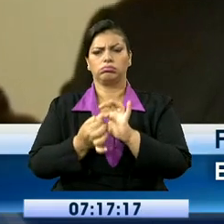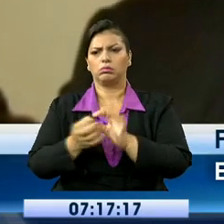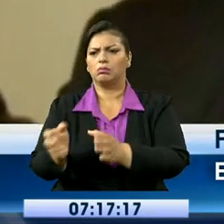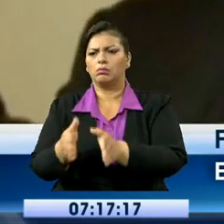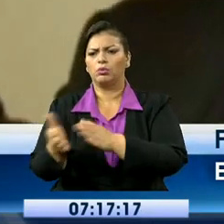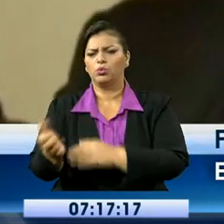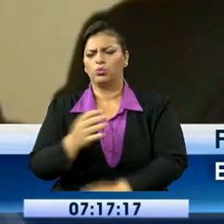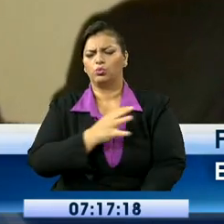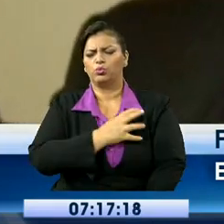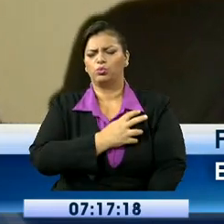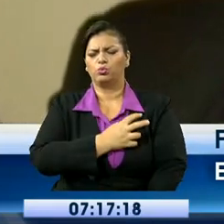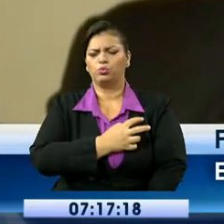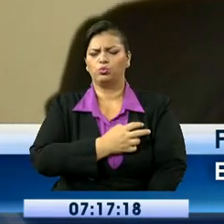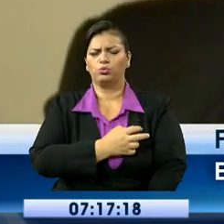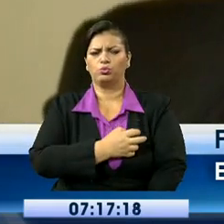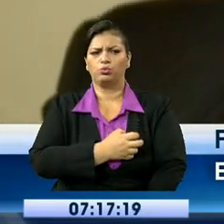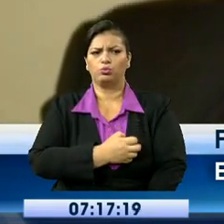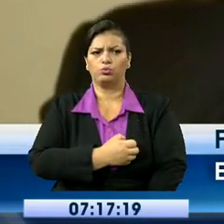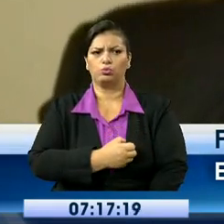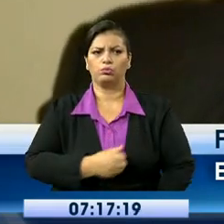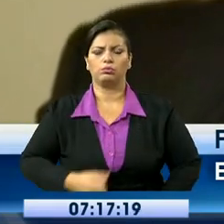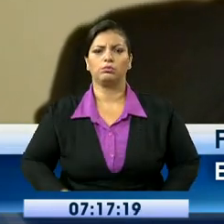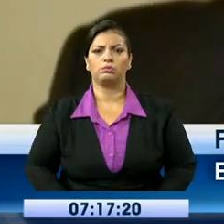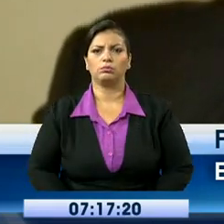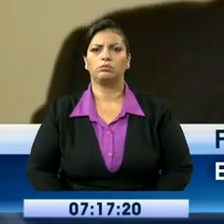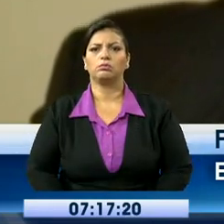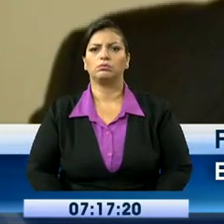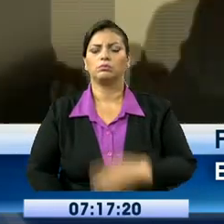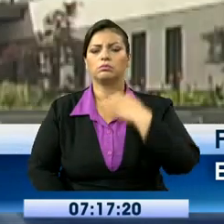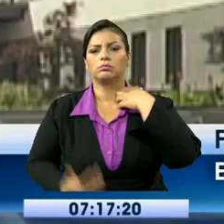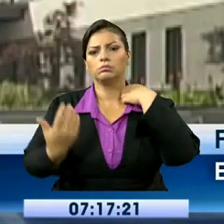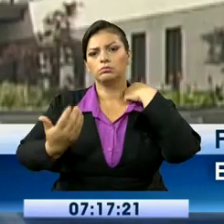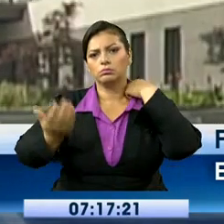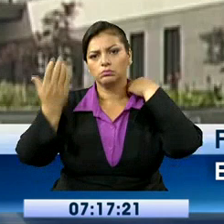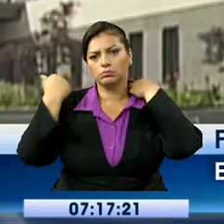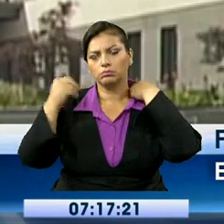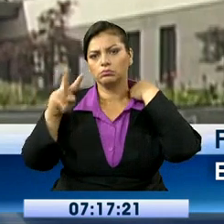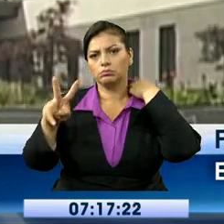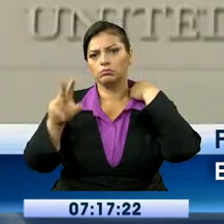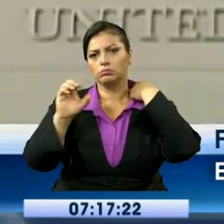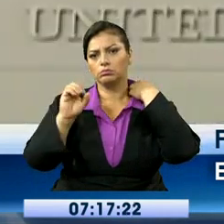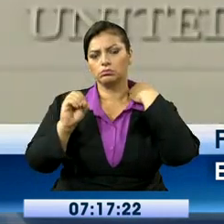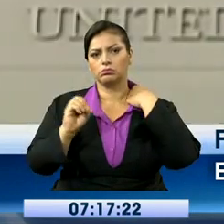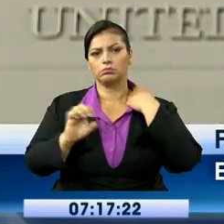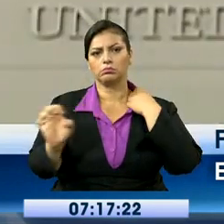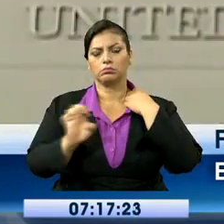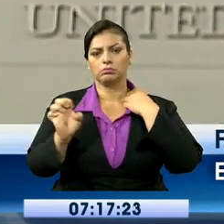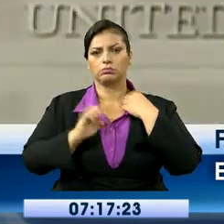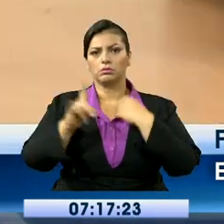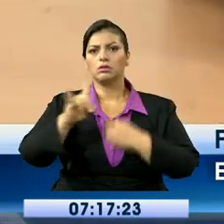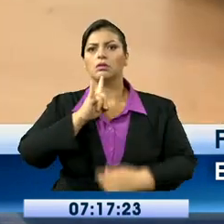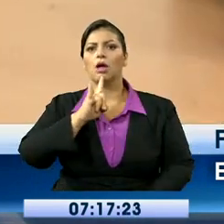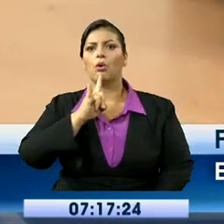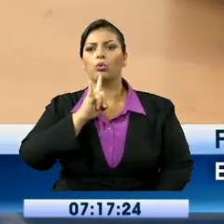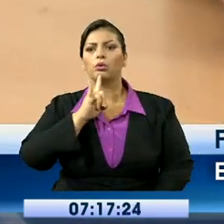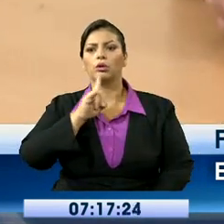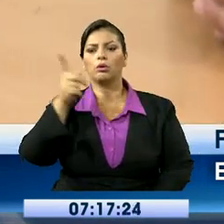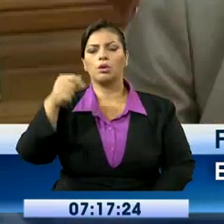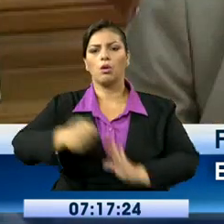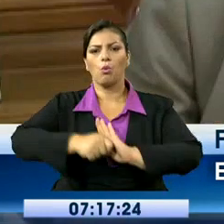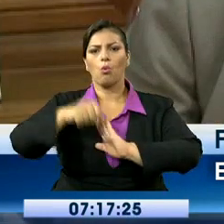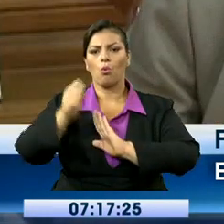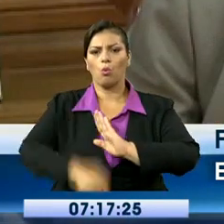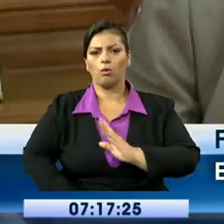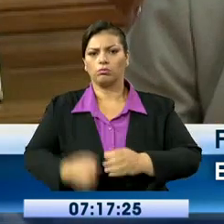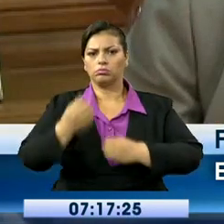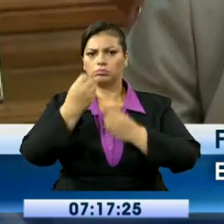atrás dejó una inmensa alegría, luego de que el pasado 20 de enero un juez de la Corte de Nueva Jersey le otorgó el asilo político que solicitó.